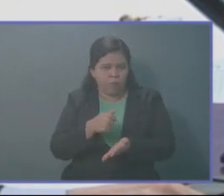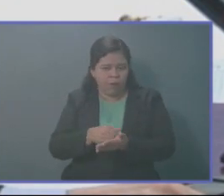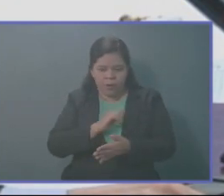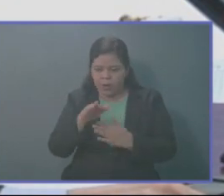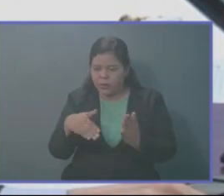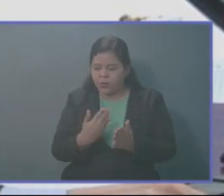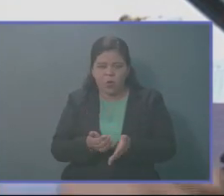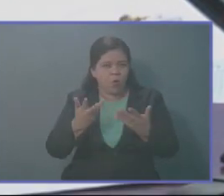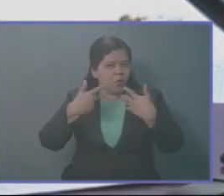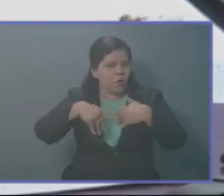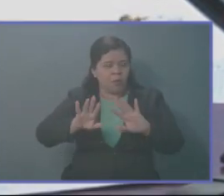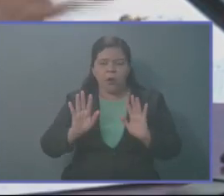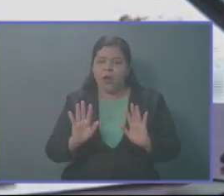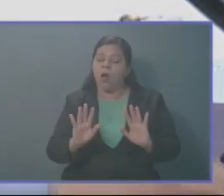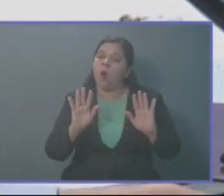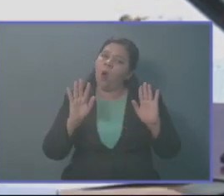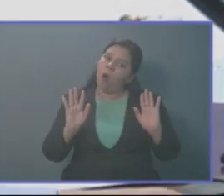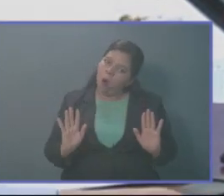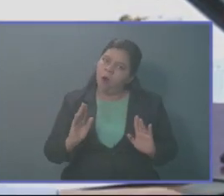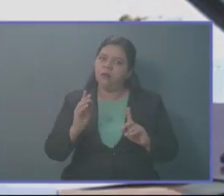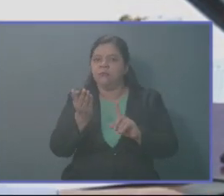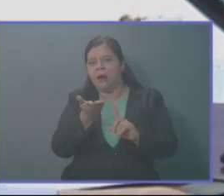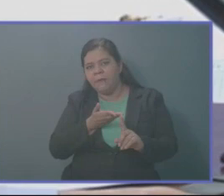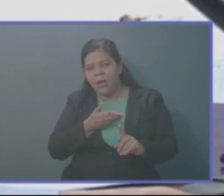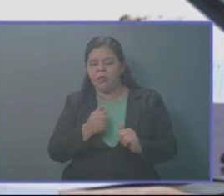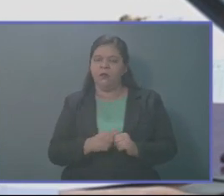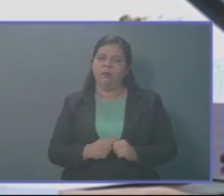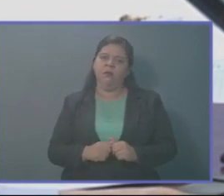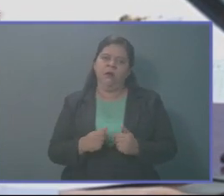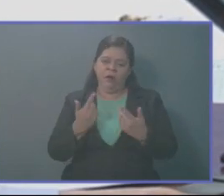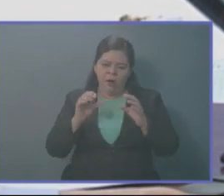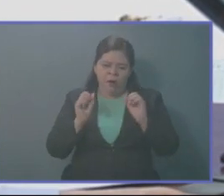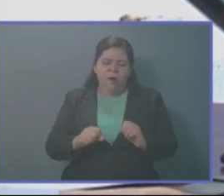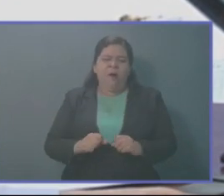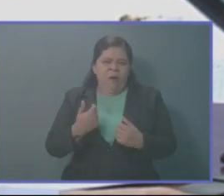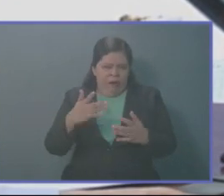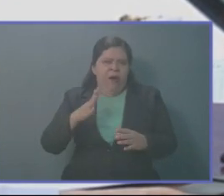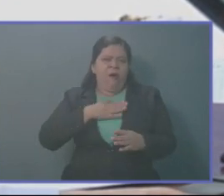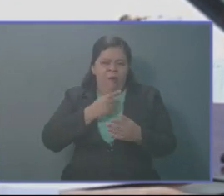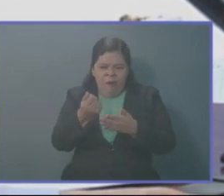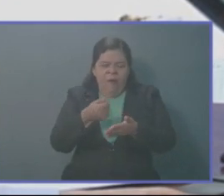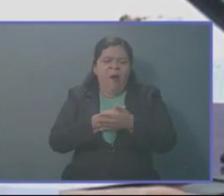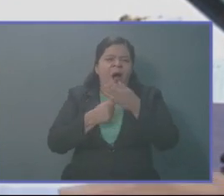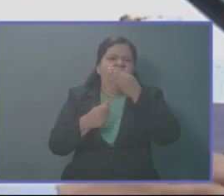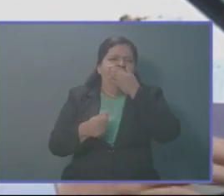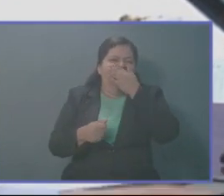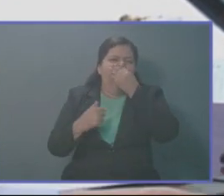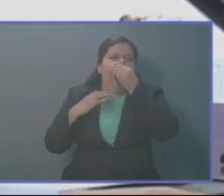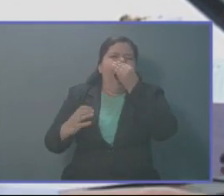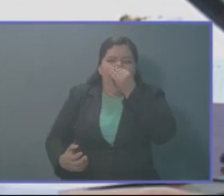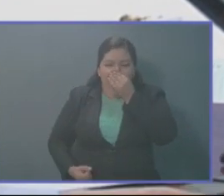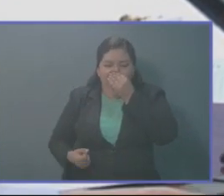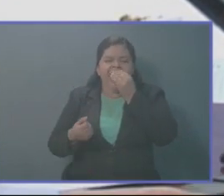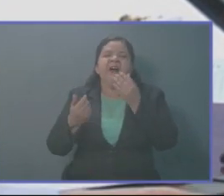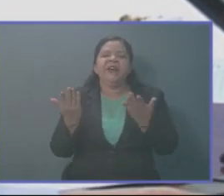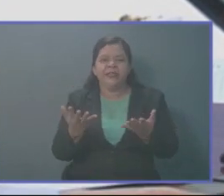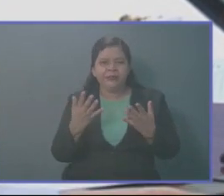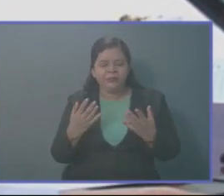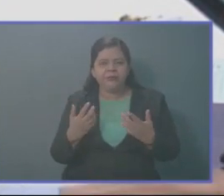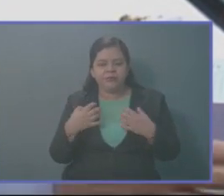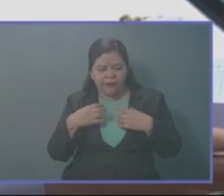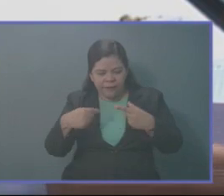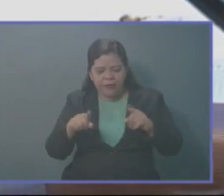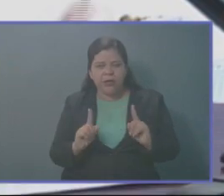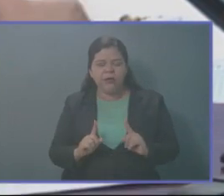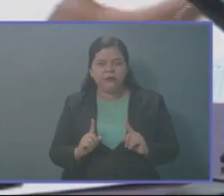laborando normalmente, o por lo menos a medio vapor, pero han tenido ingresos. ¿Y el Estado de qué vive? Vive